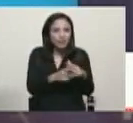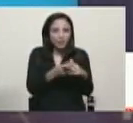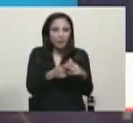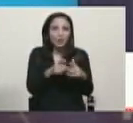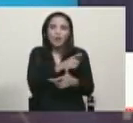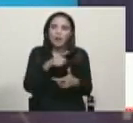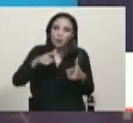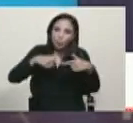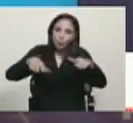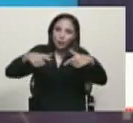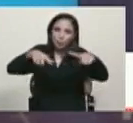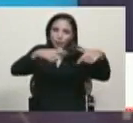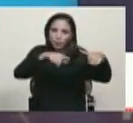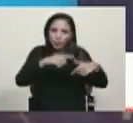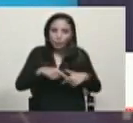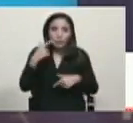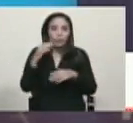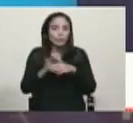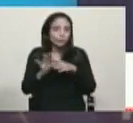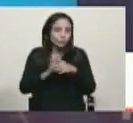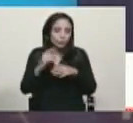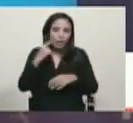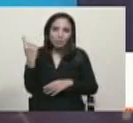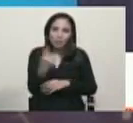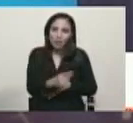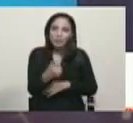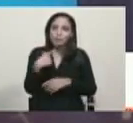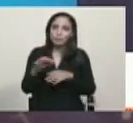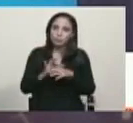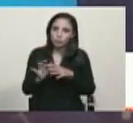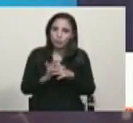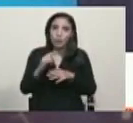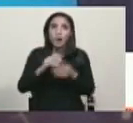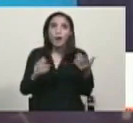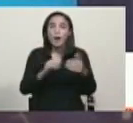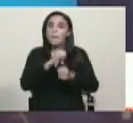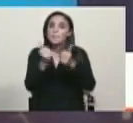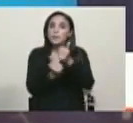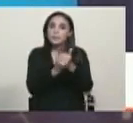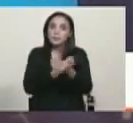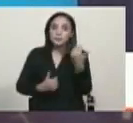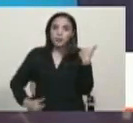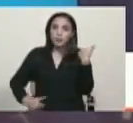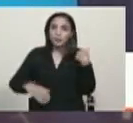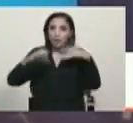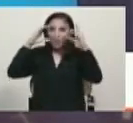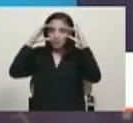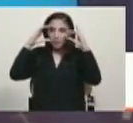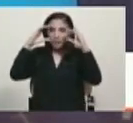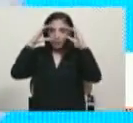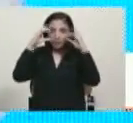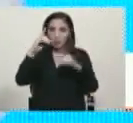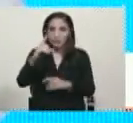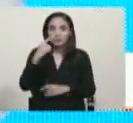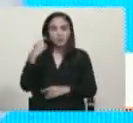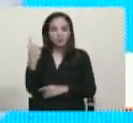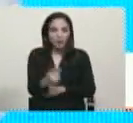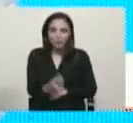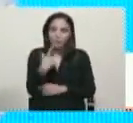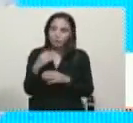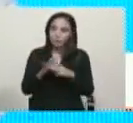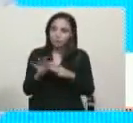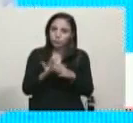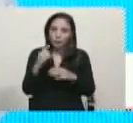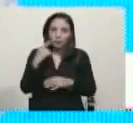del país. Esto tiene que funcionar. Vicepresidenta, doctor Carlos Alvarado, este Centro Nacional